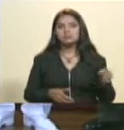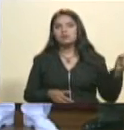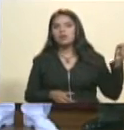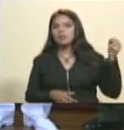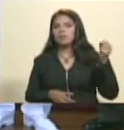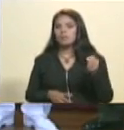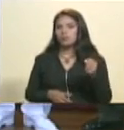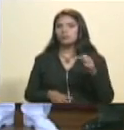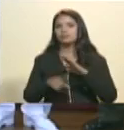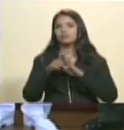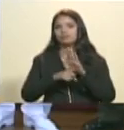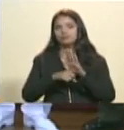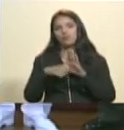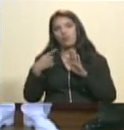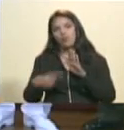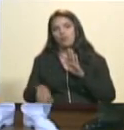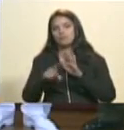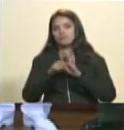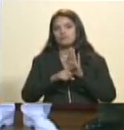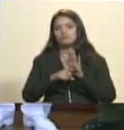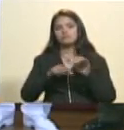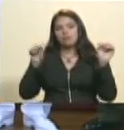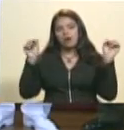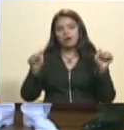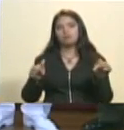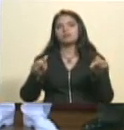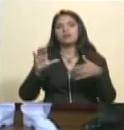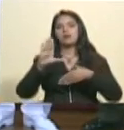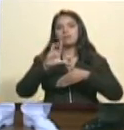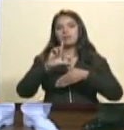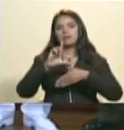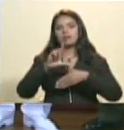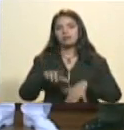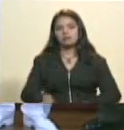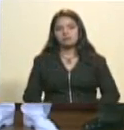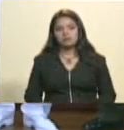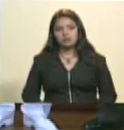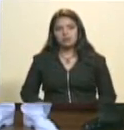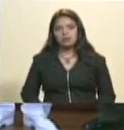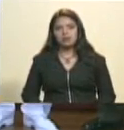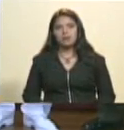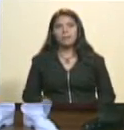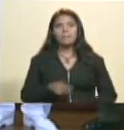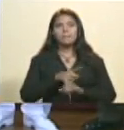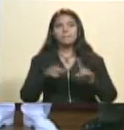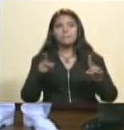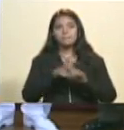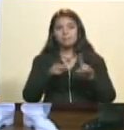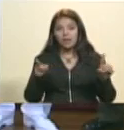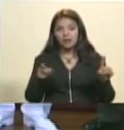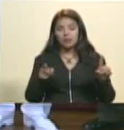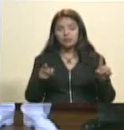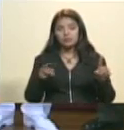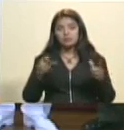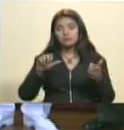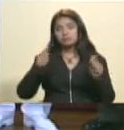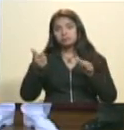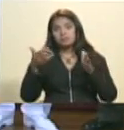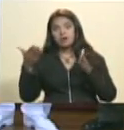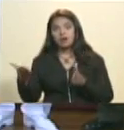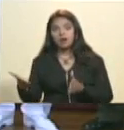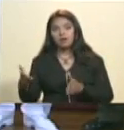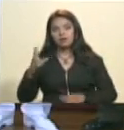la doctrina Monroe aquí en América Latina. Pero versus esa doctrina está